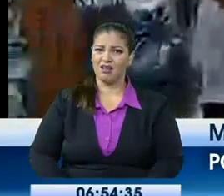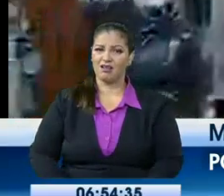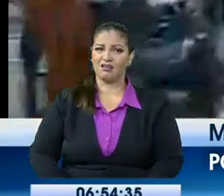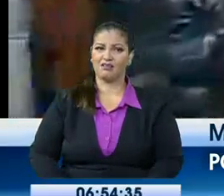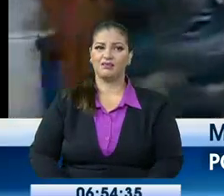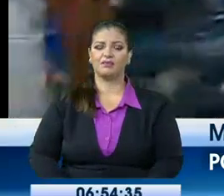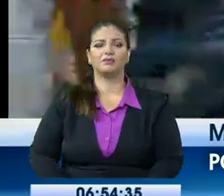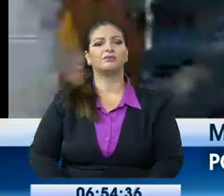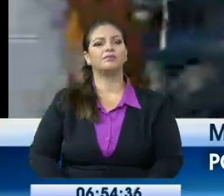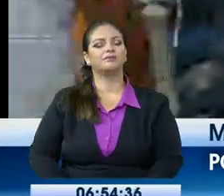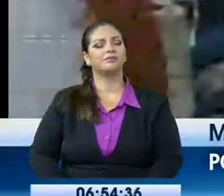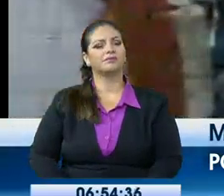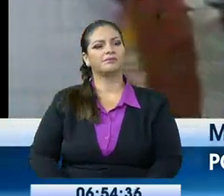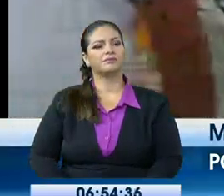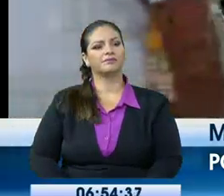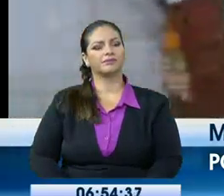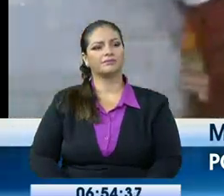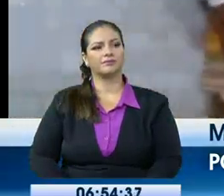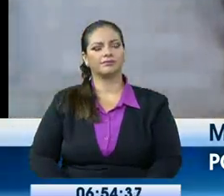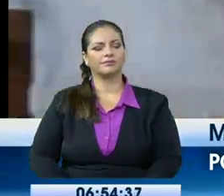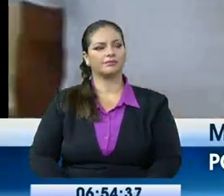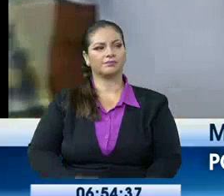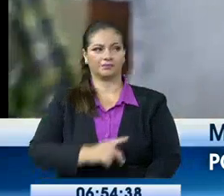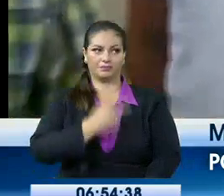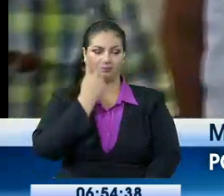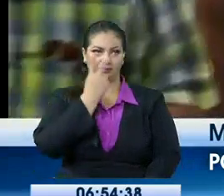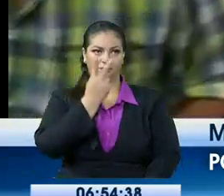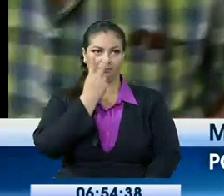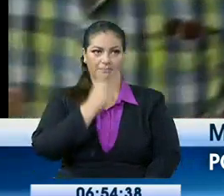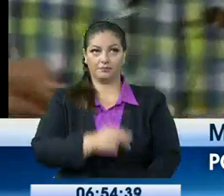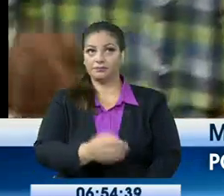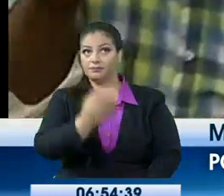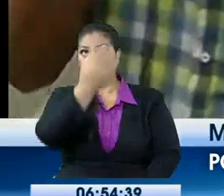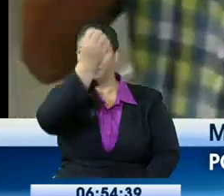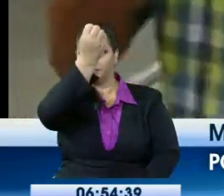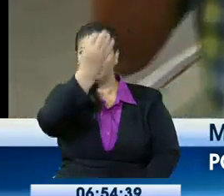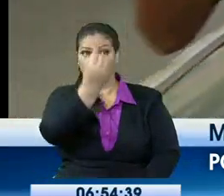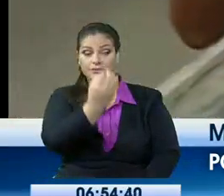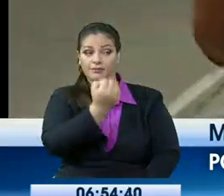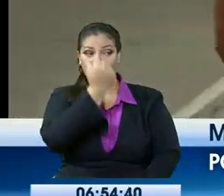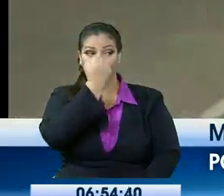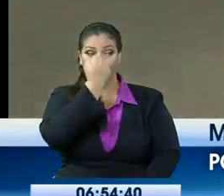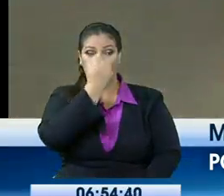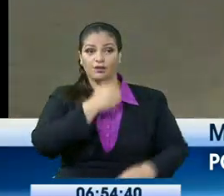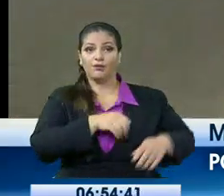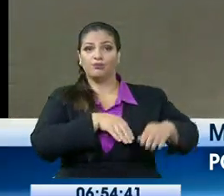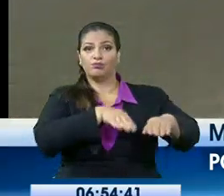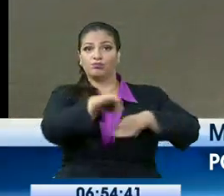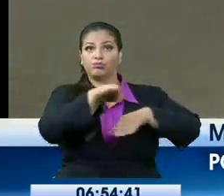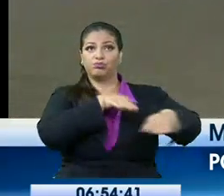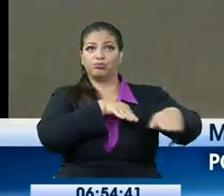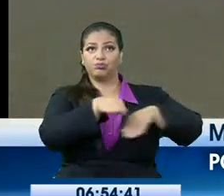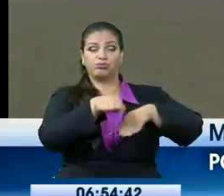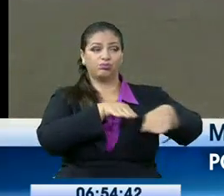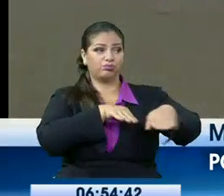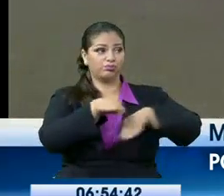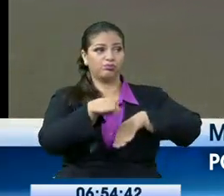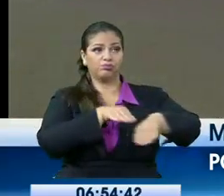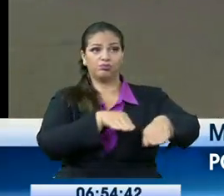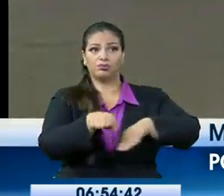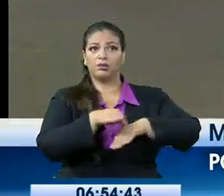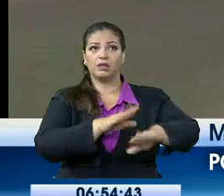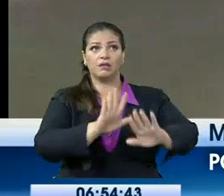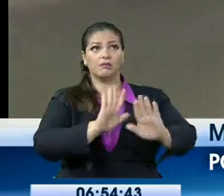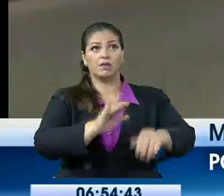Claro, como usted ve, están saliendo más vehículos, ya no hay congestión vehicular, está más liberada la vía, se está limpiando más rápido